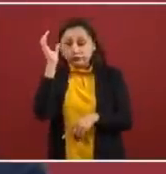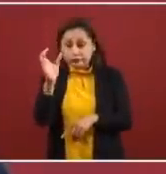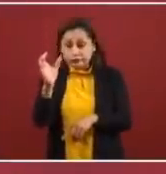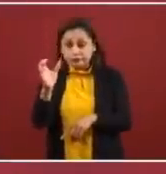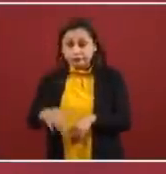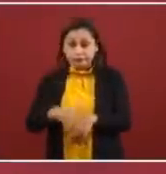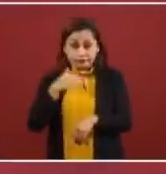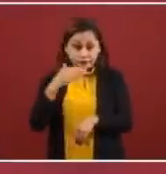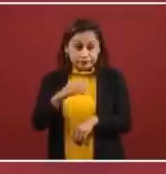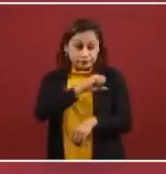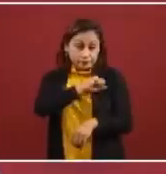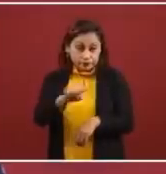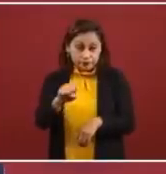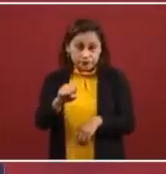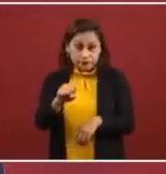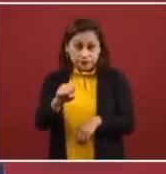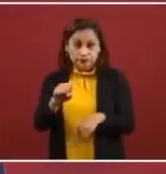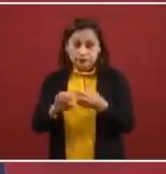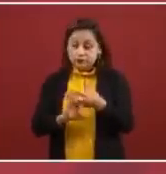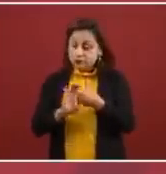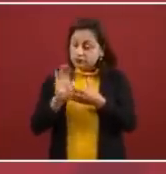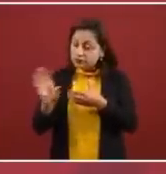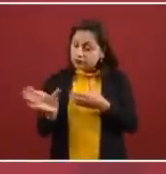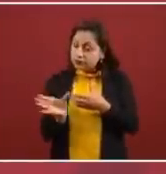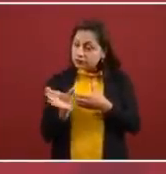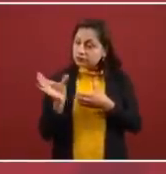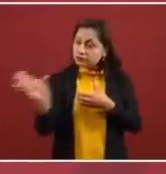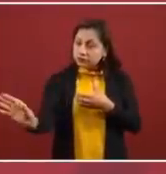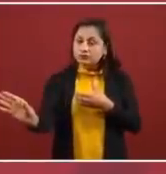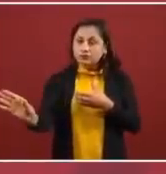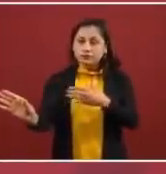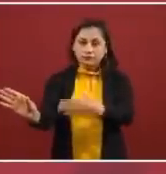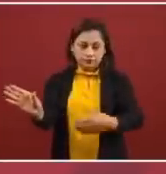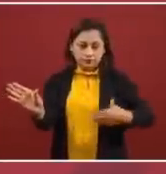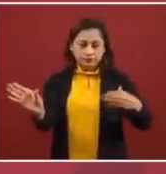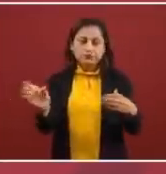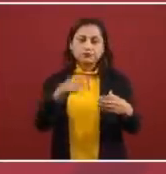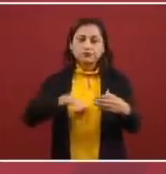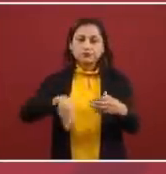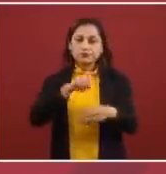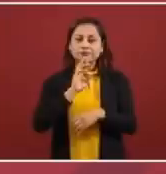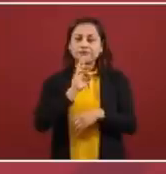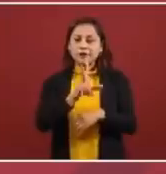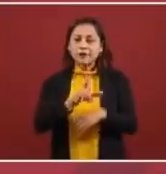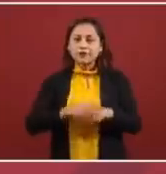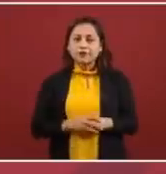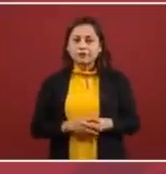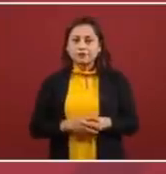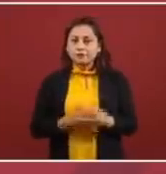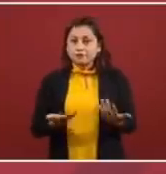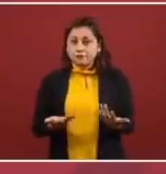ilícitas queden aislados así como están quedando aislados los